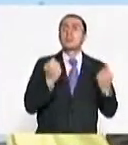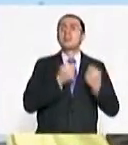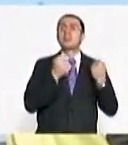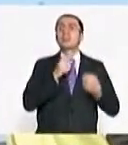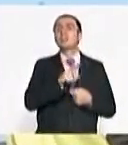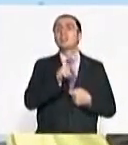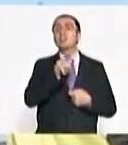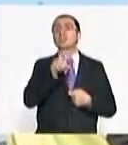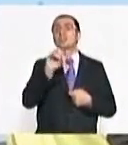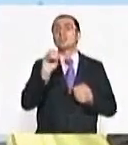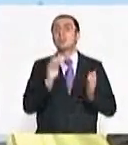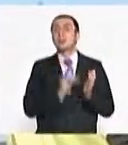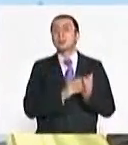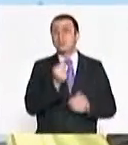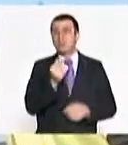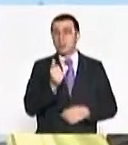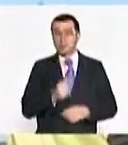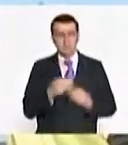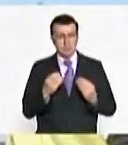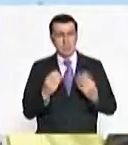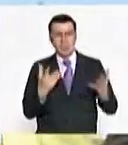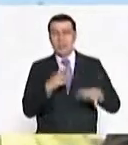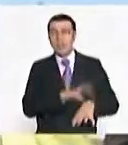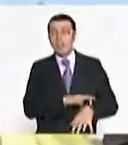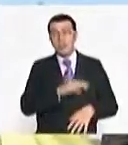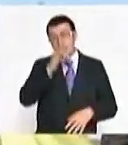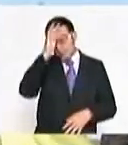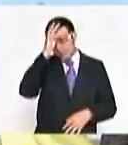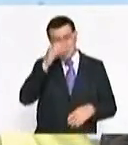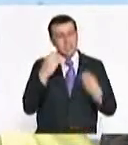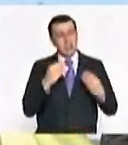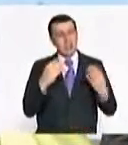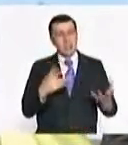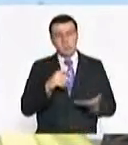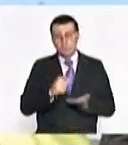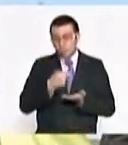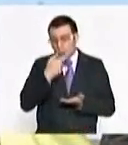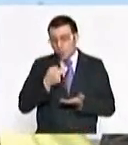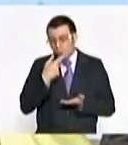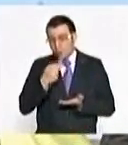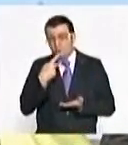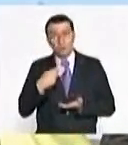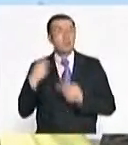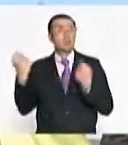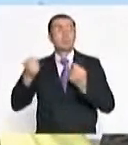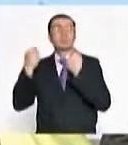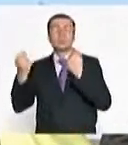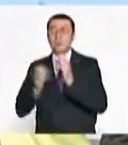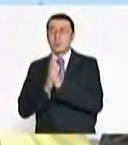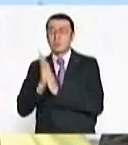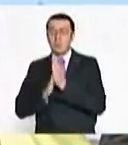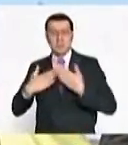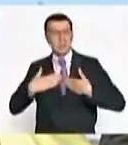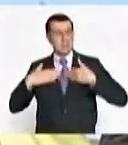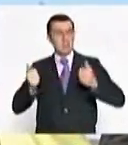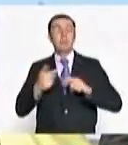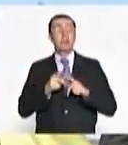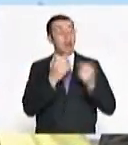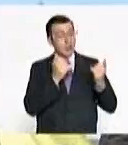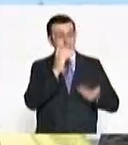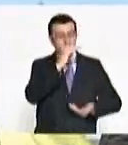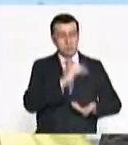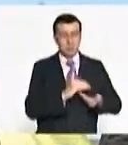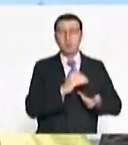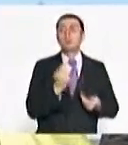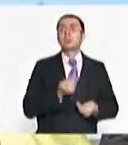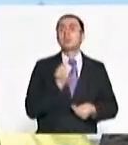curaba, mejor dicho, ¿para qué médicos y hospitales? Y ya el mismo frasco vale 30 mil pesos. Entonces es de